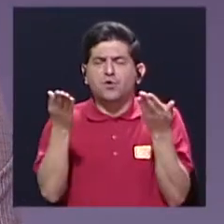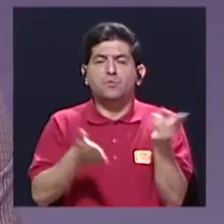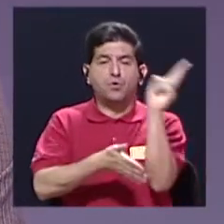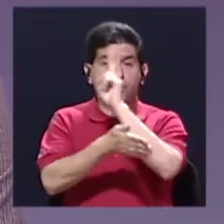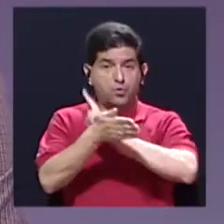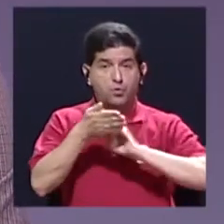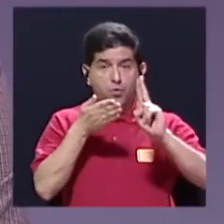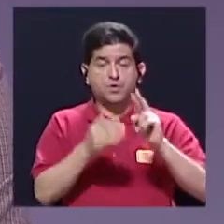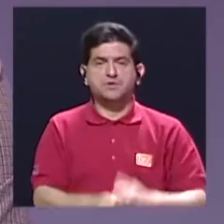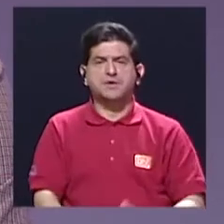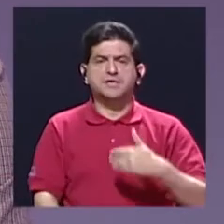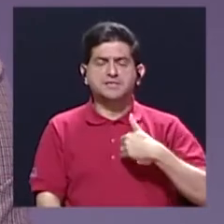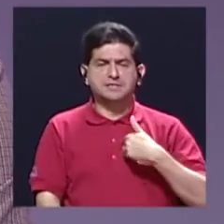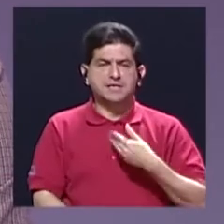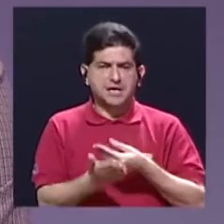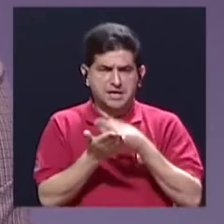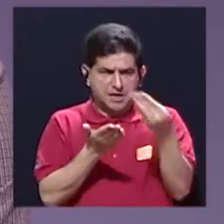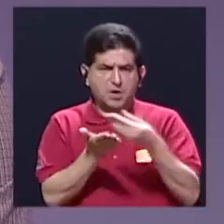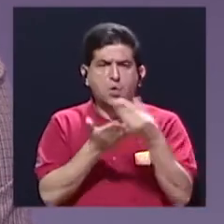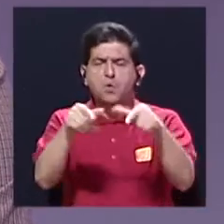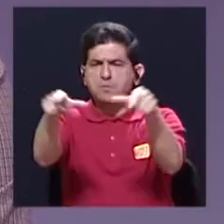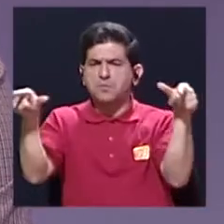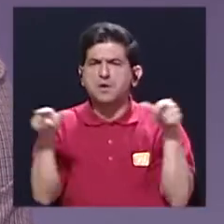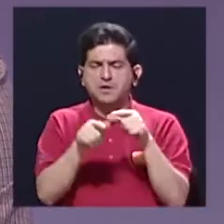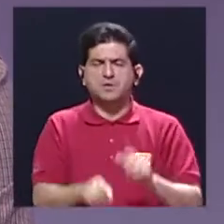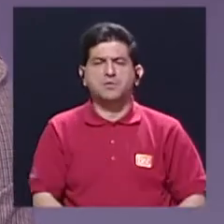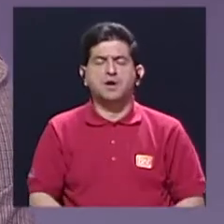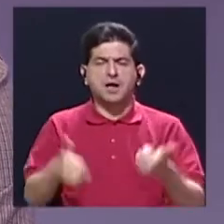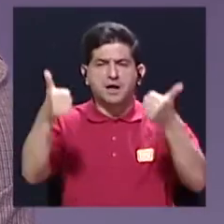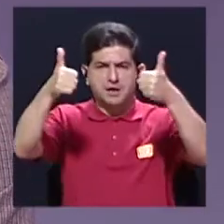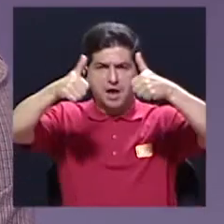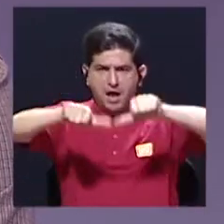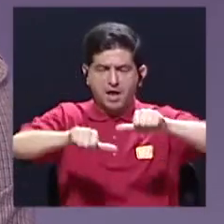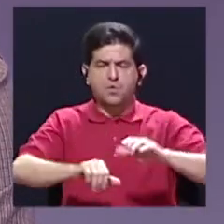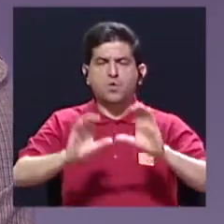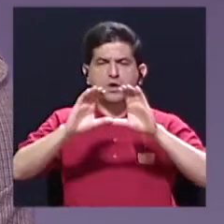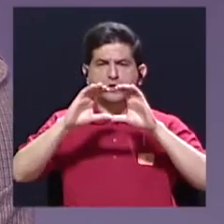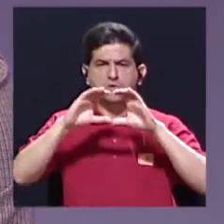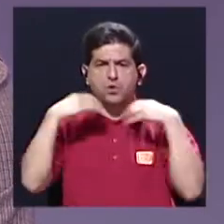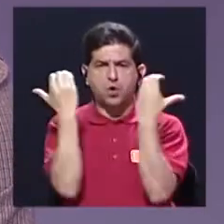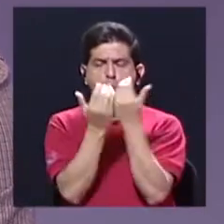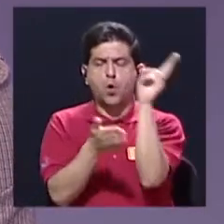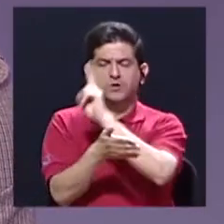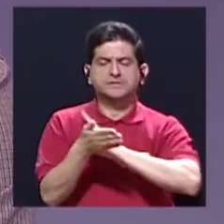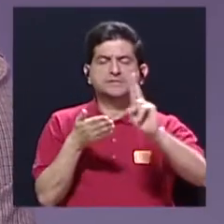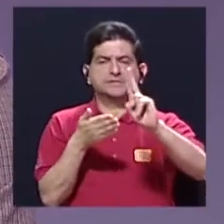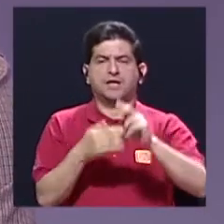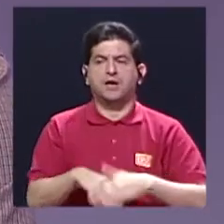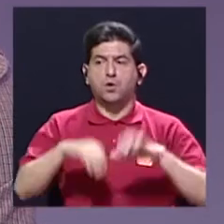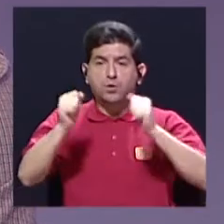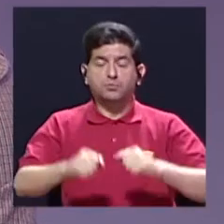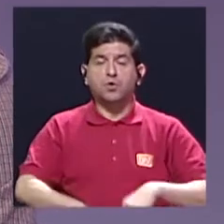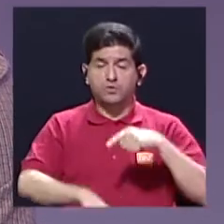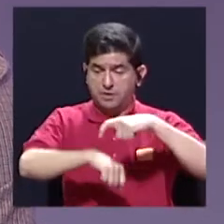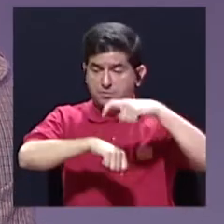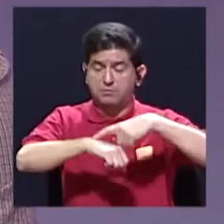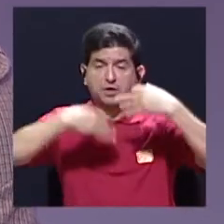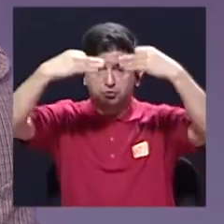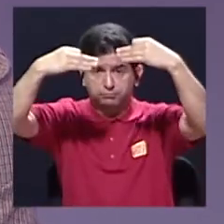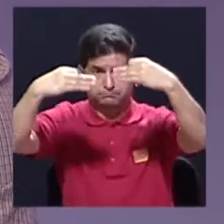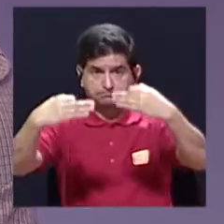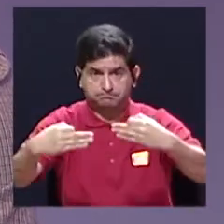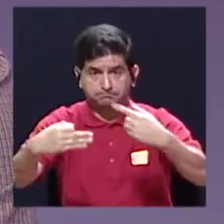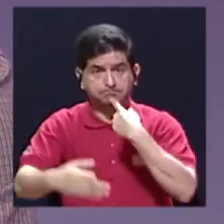la universidad adquiere esas propiedades, y según el acuerdo del Consejo Universitario para que se terminó en ese momento,